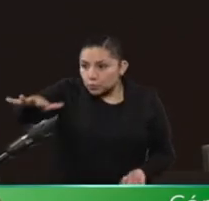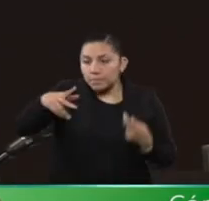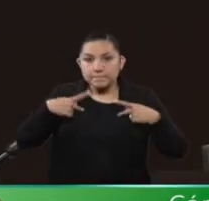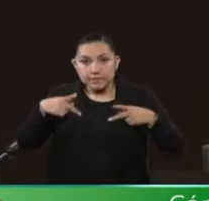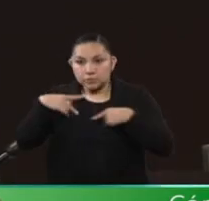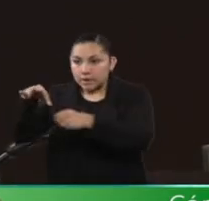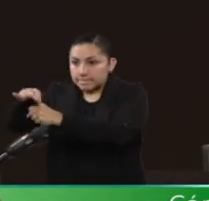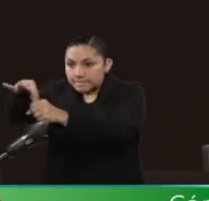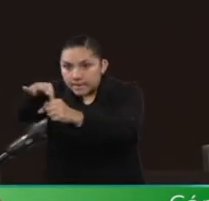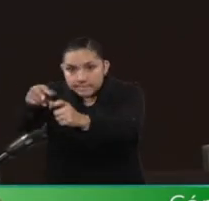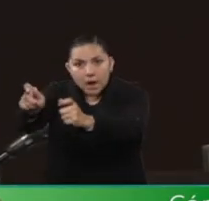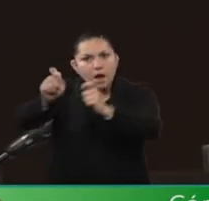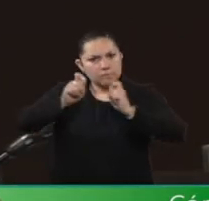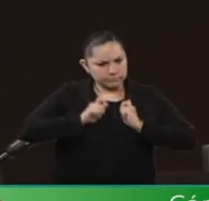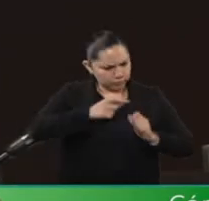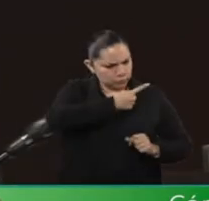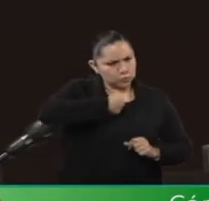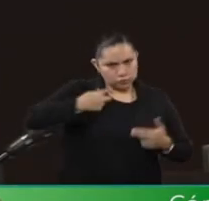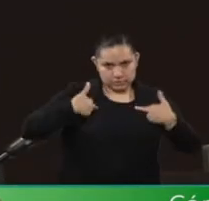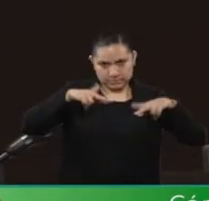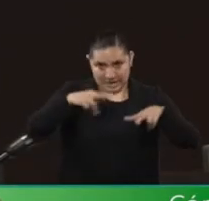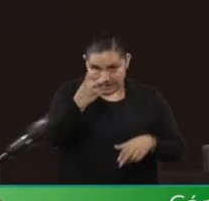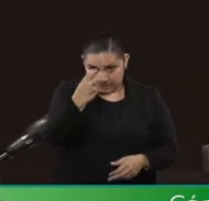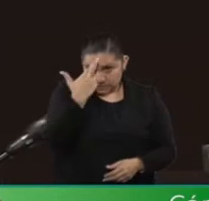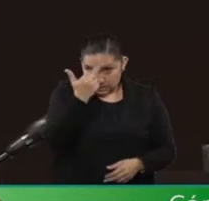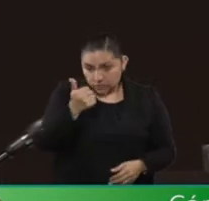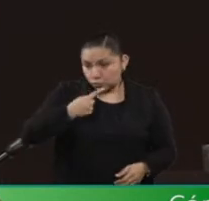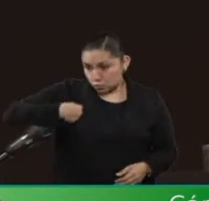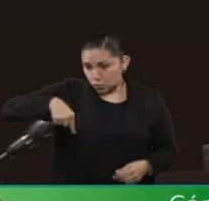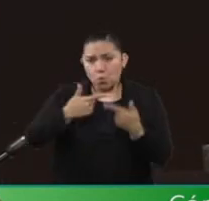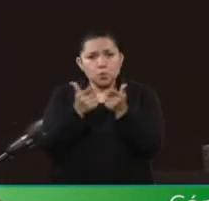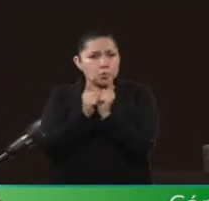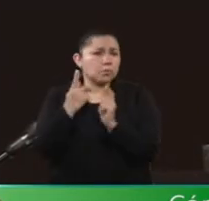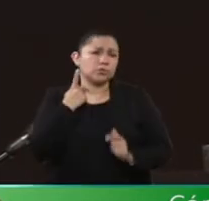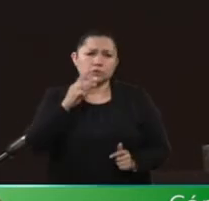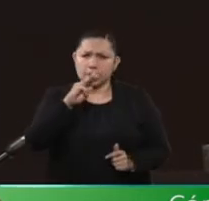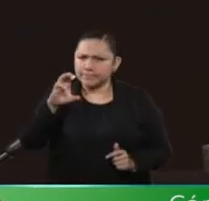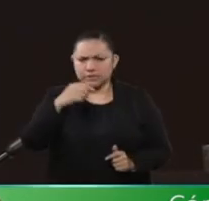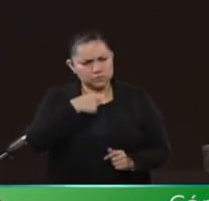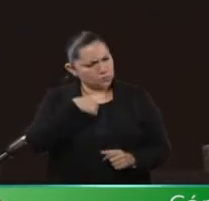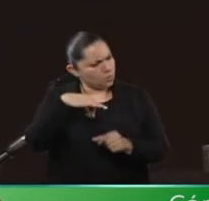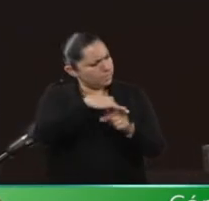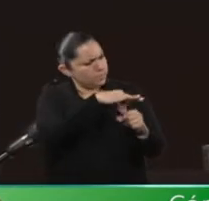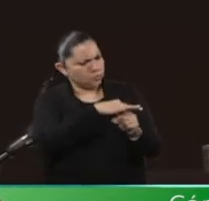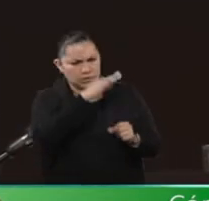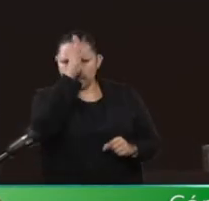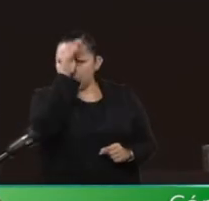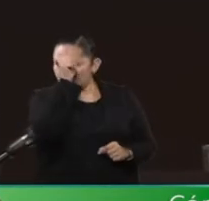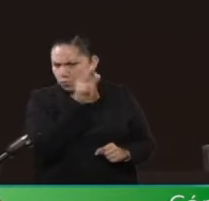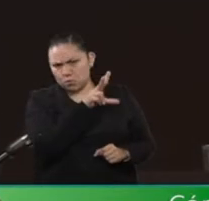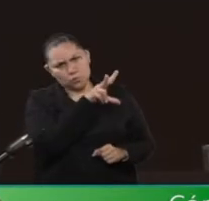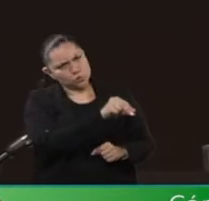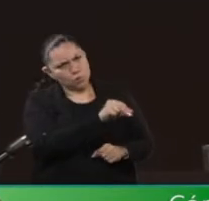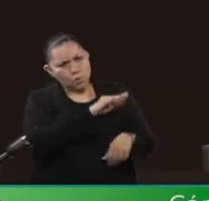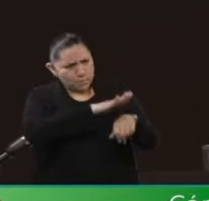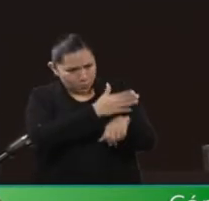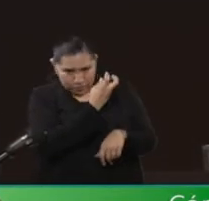de la bancada naranja será en contra del dictamen porque no beneficia y sí perjudica los intereses